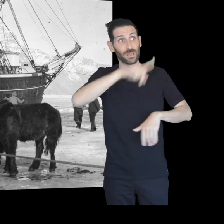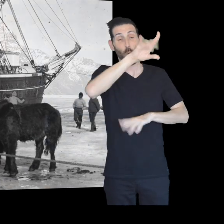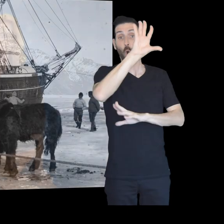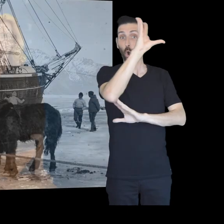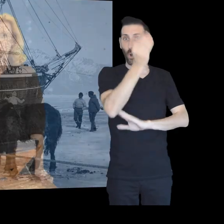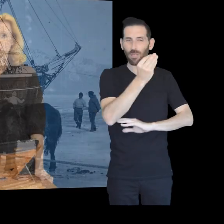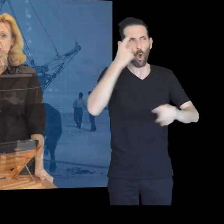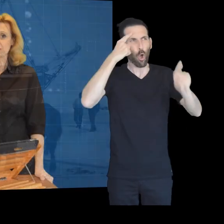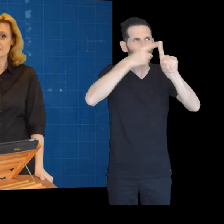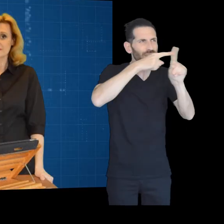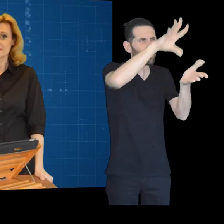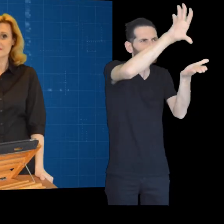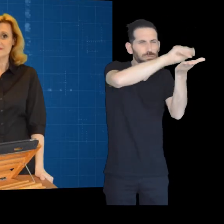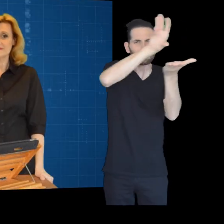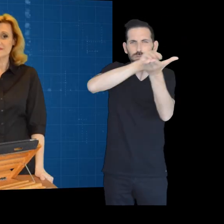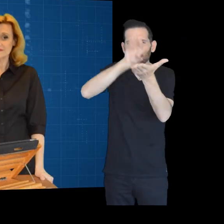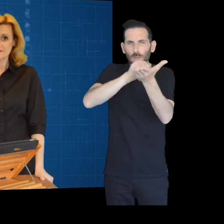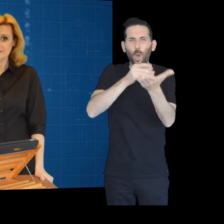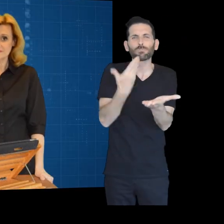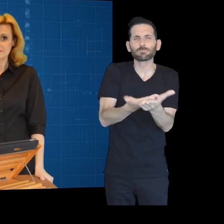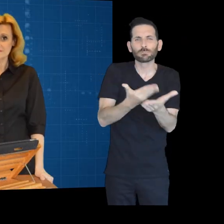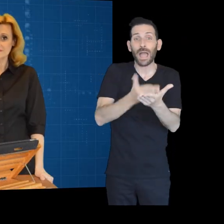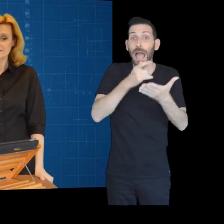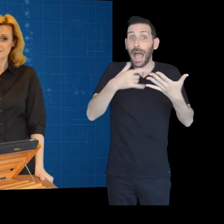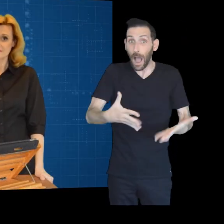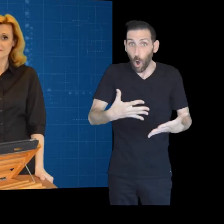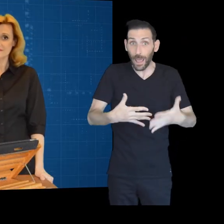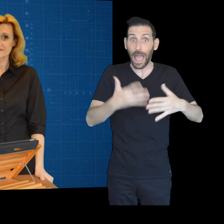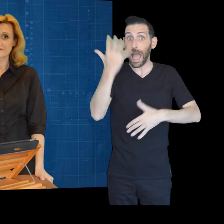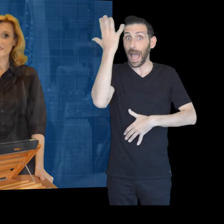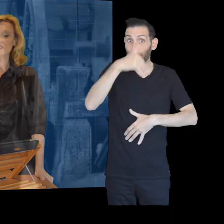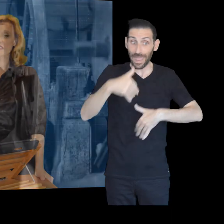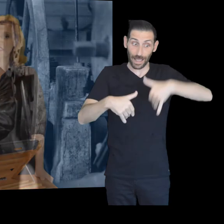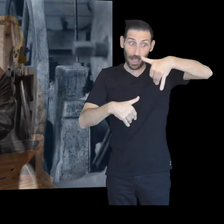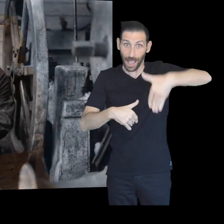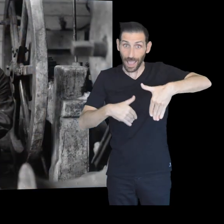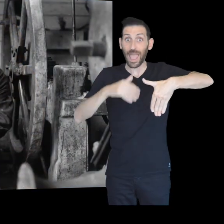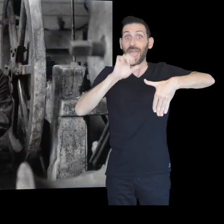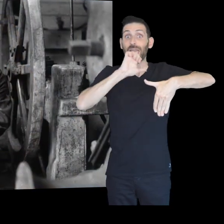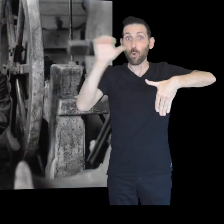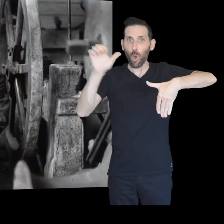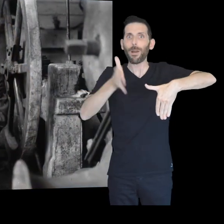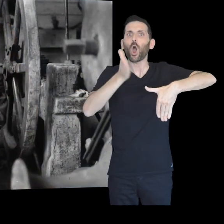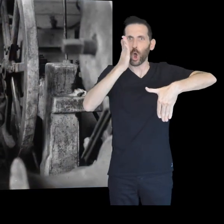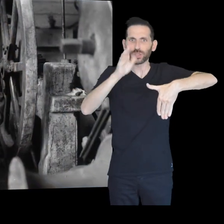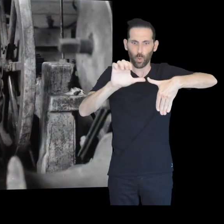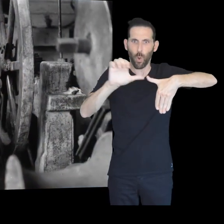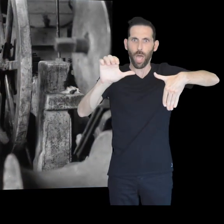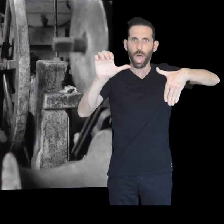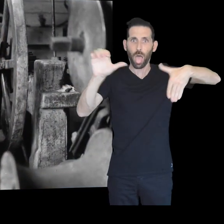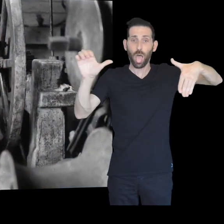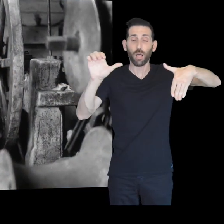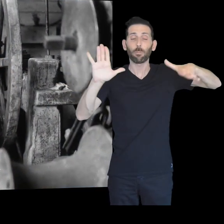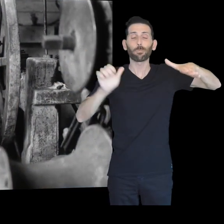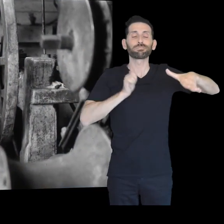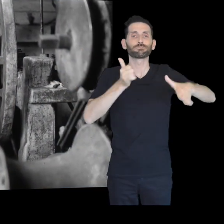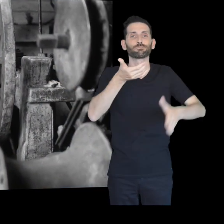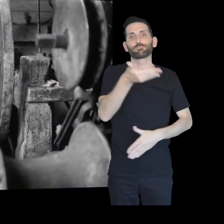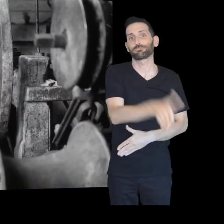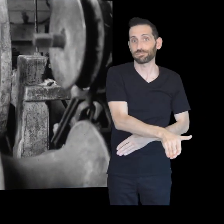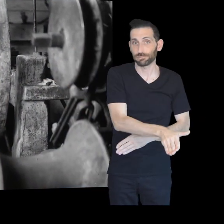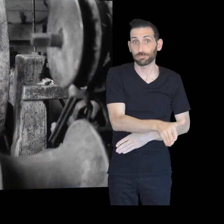Grenlandia para obter probas definitivas de que América e Europa aínda hoxe estaban a separarse. Pero morreu nesta expedición.